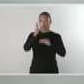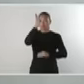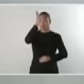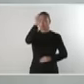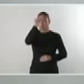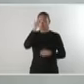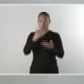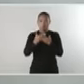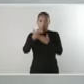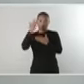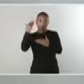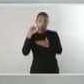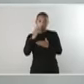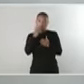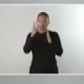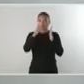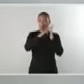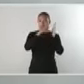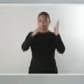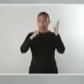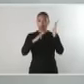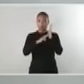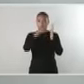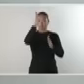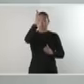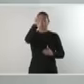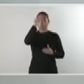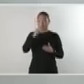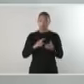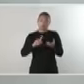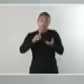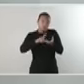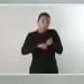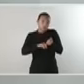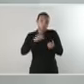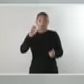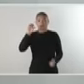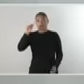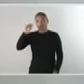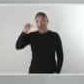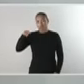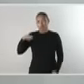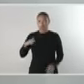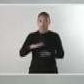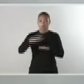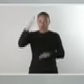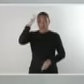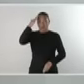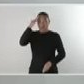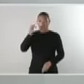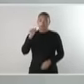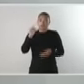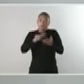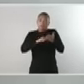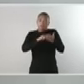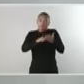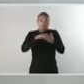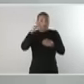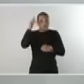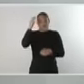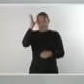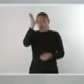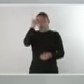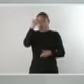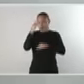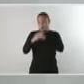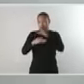a lo establecido con las reglas acordadas en el seno del yatam nuestra autoridad electoral y de acuerdo con todas las partes